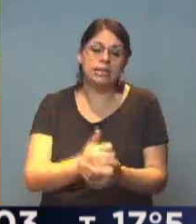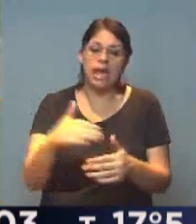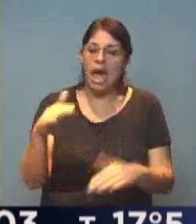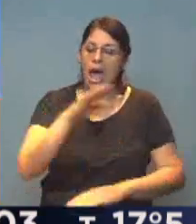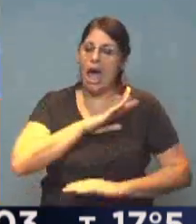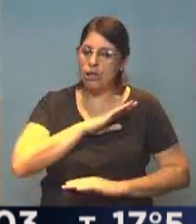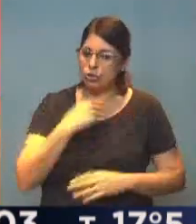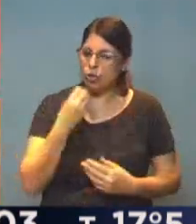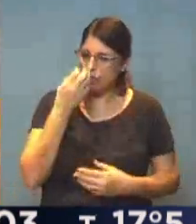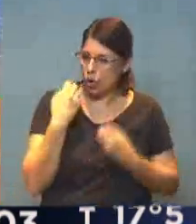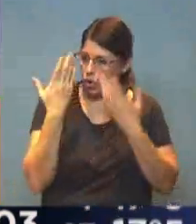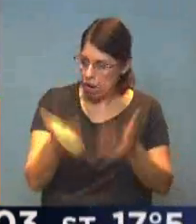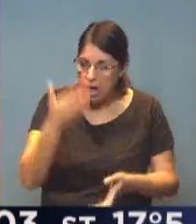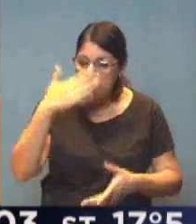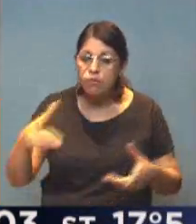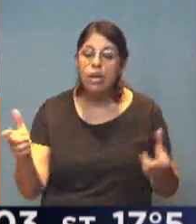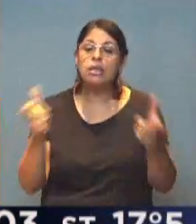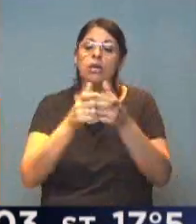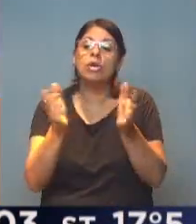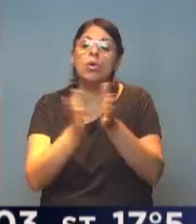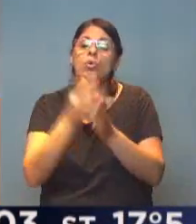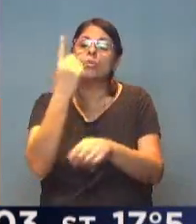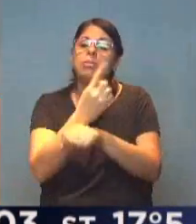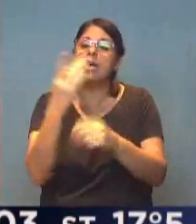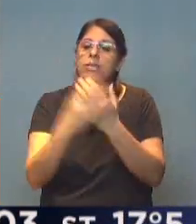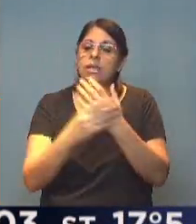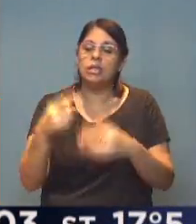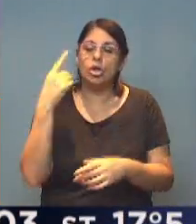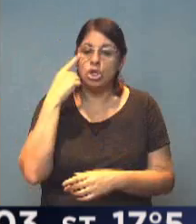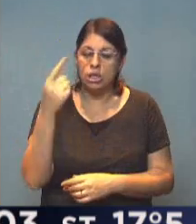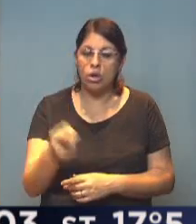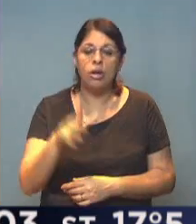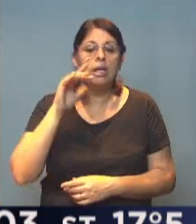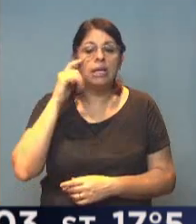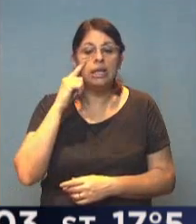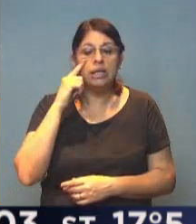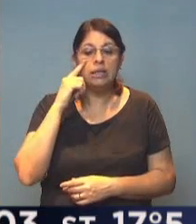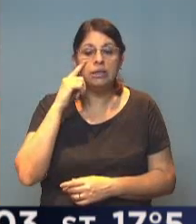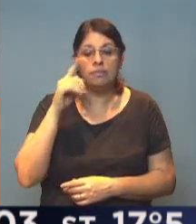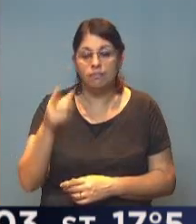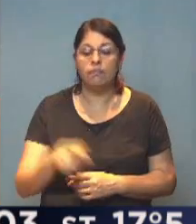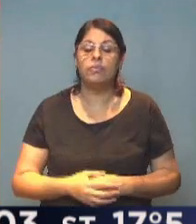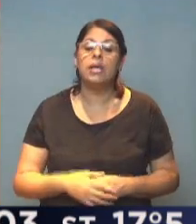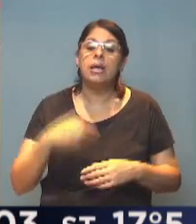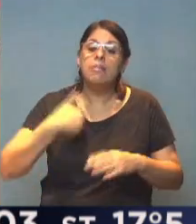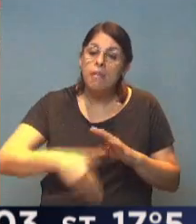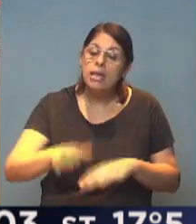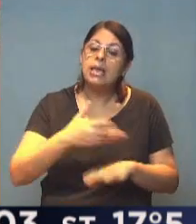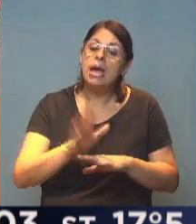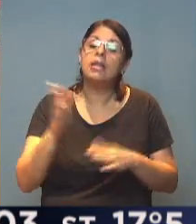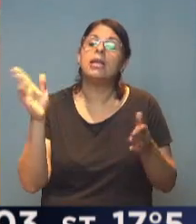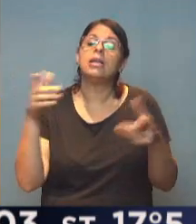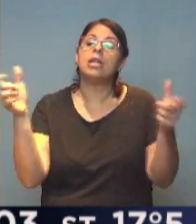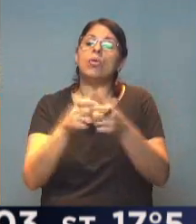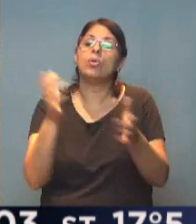de ofrenda floral. Luego se reunió con el primer ministro de China, Li Keqiang, y más tarde con el presidente